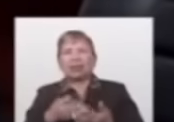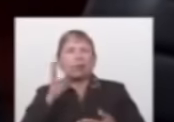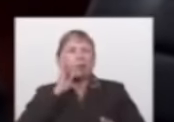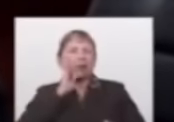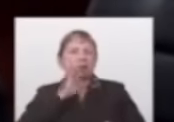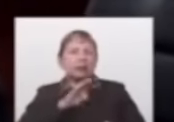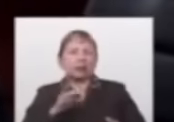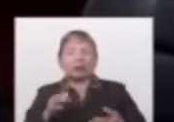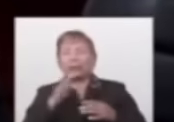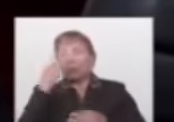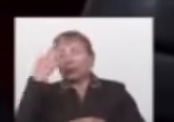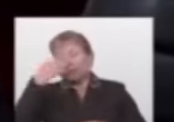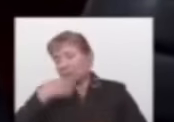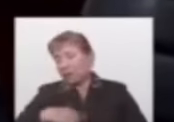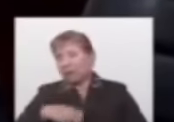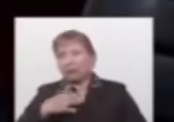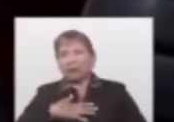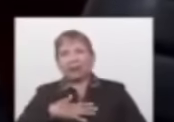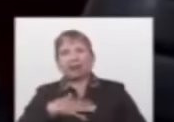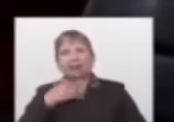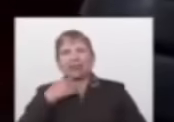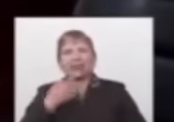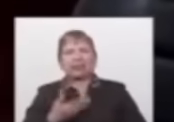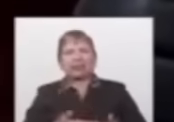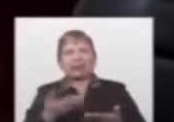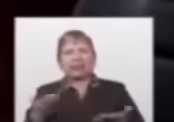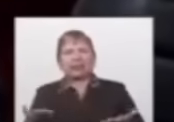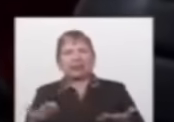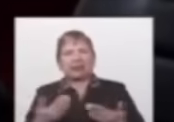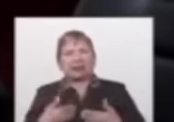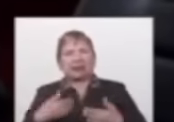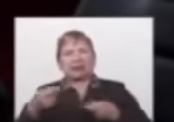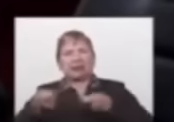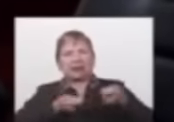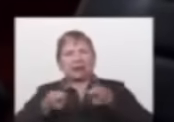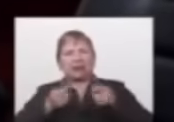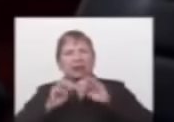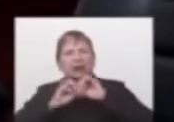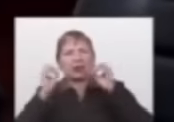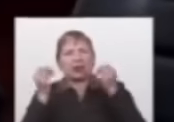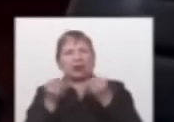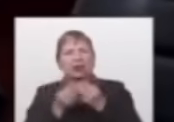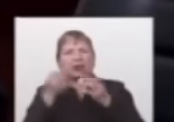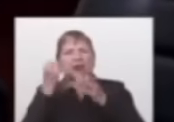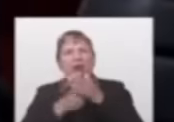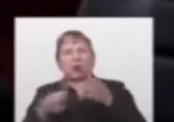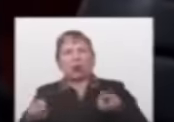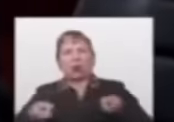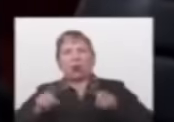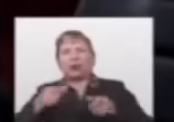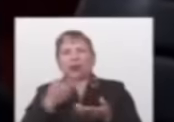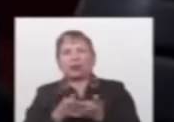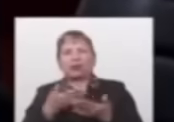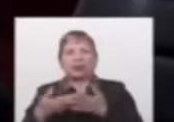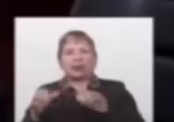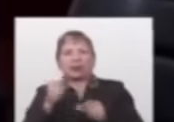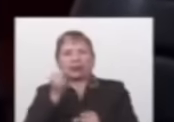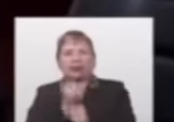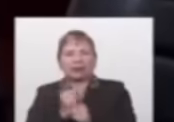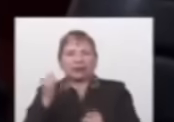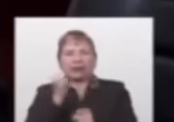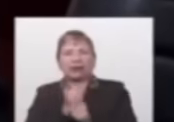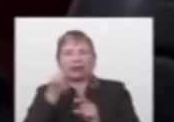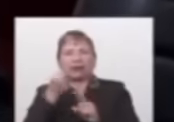manchar la imagen mía, a decir que líder de una organización criminal, cuando lo que uno hace es